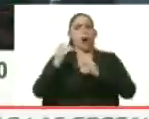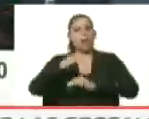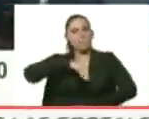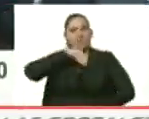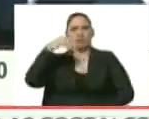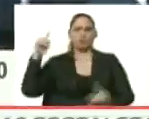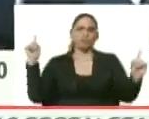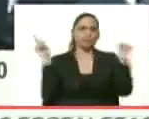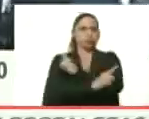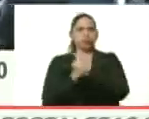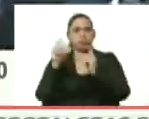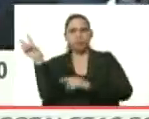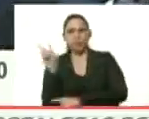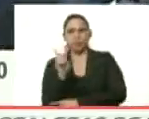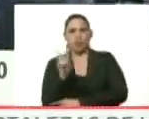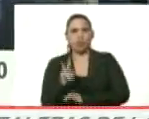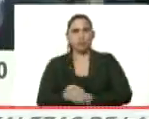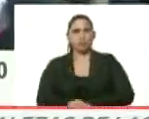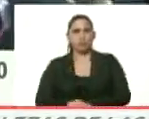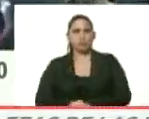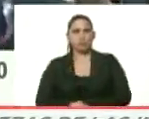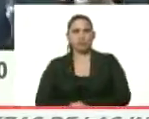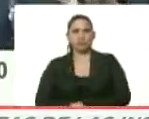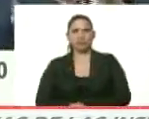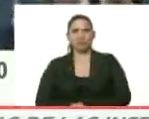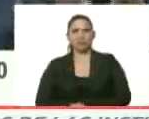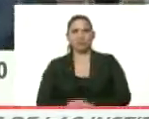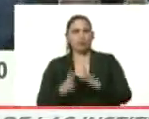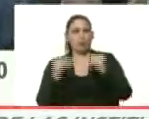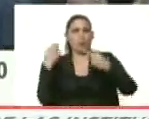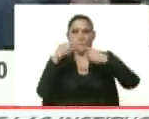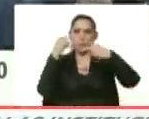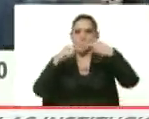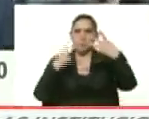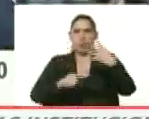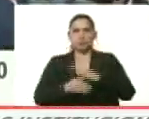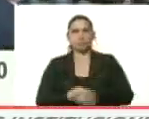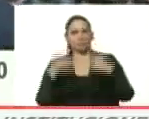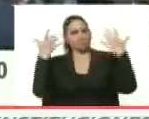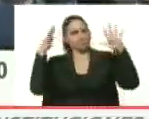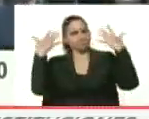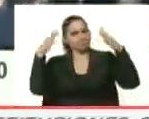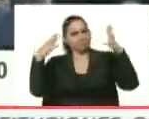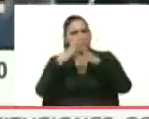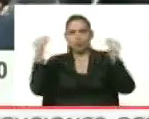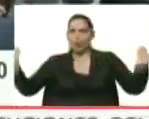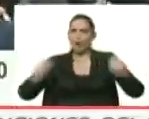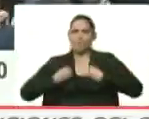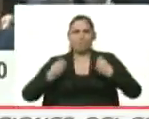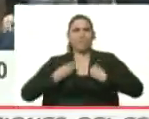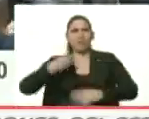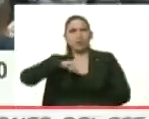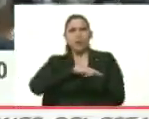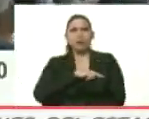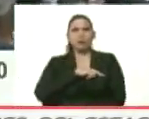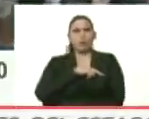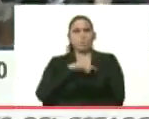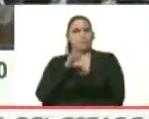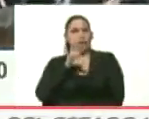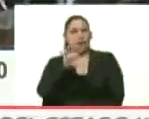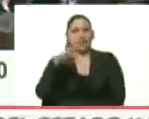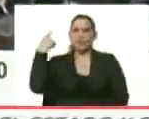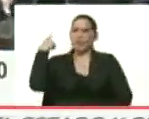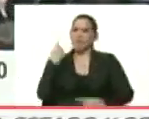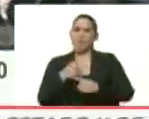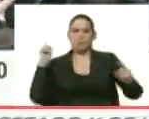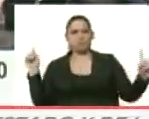para cambiar a Venezuela en todos sus aspectos, en toda la vida de nuestro país.